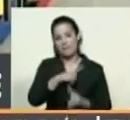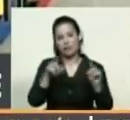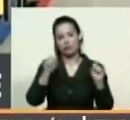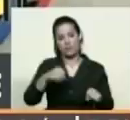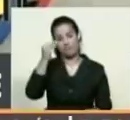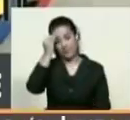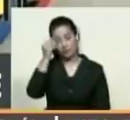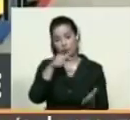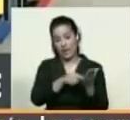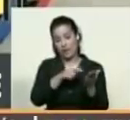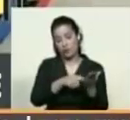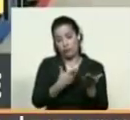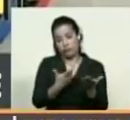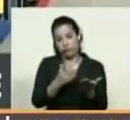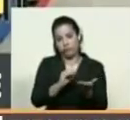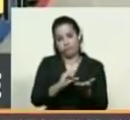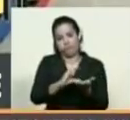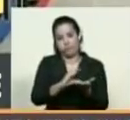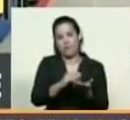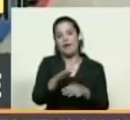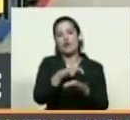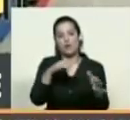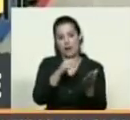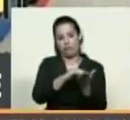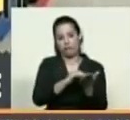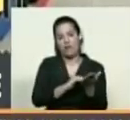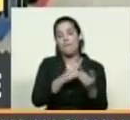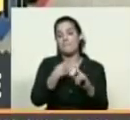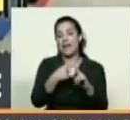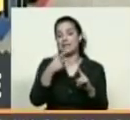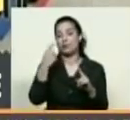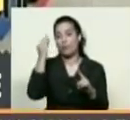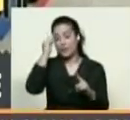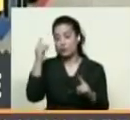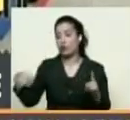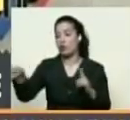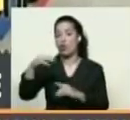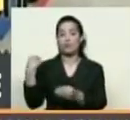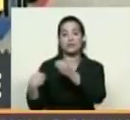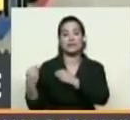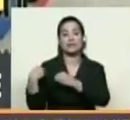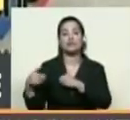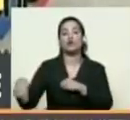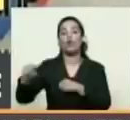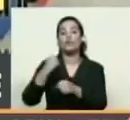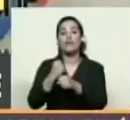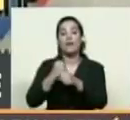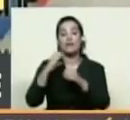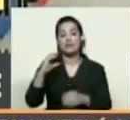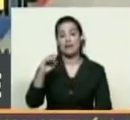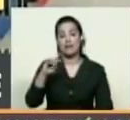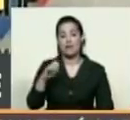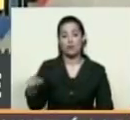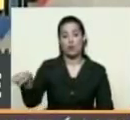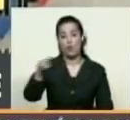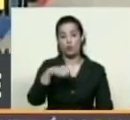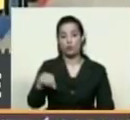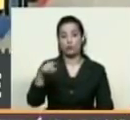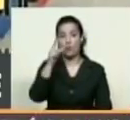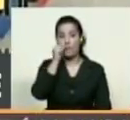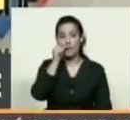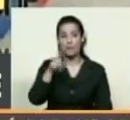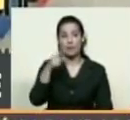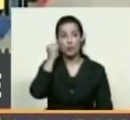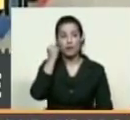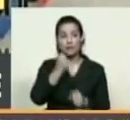es representativo y creemos que el clamor de los hombres y mujeres